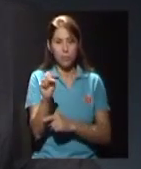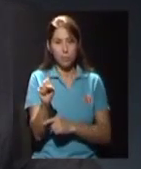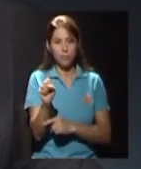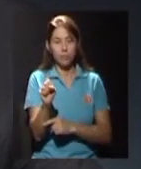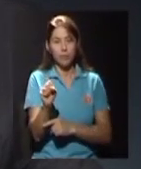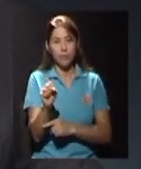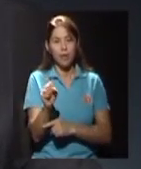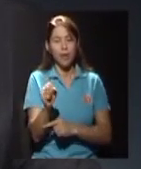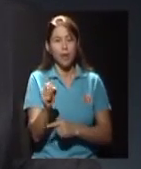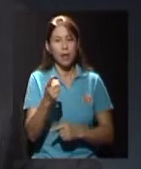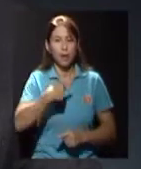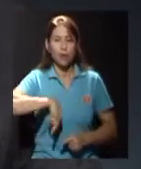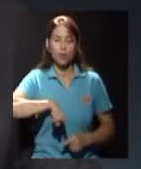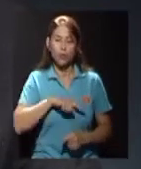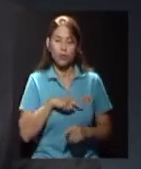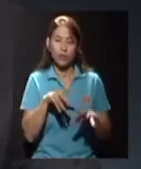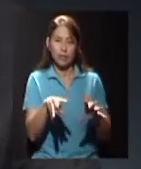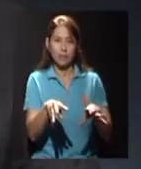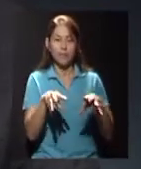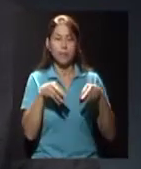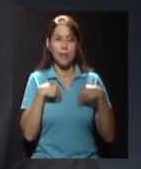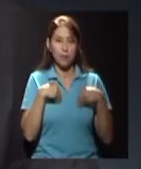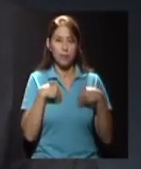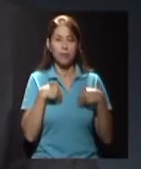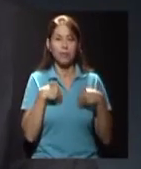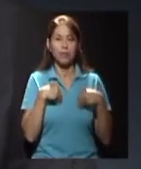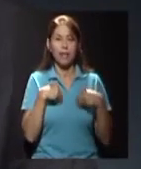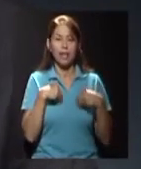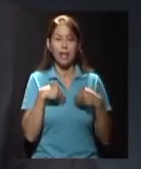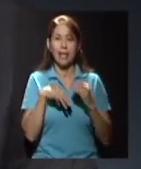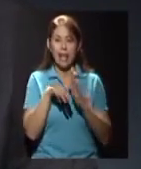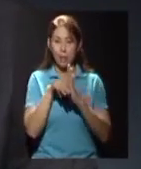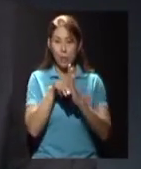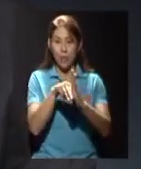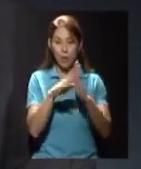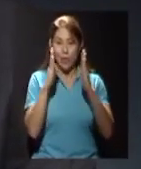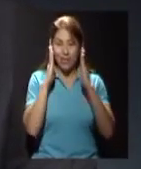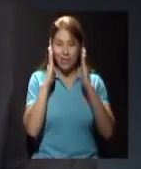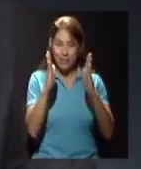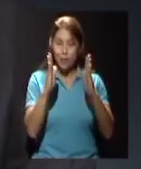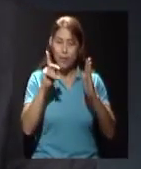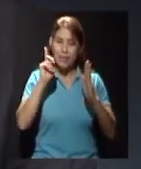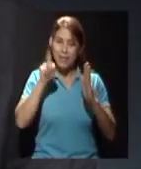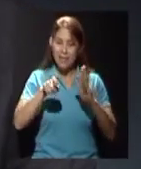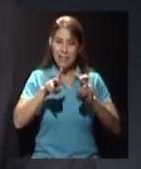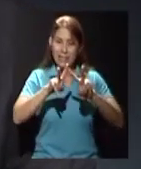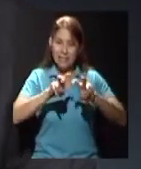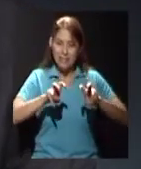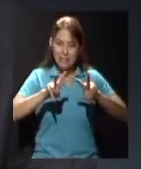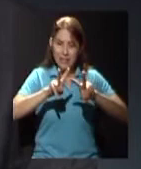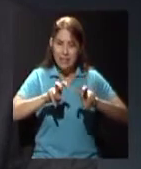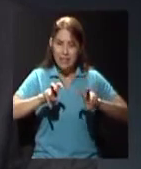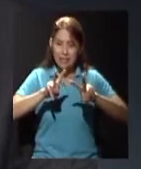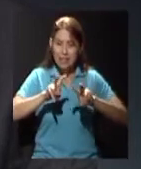aceptamos que el modelo de atención debe ser profundamente revisado